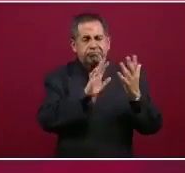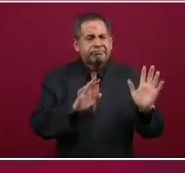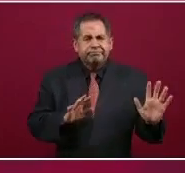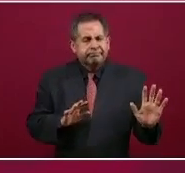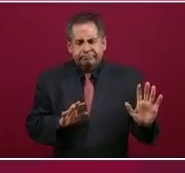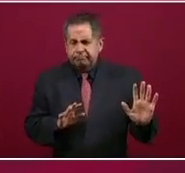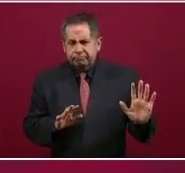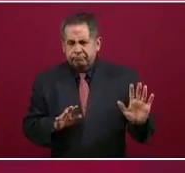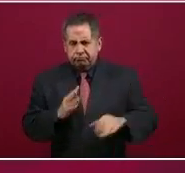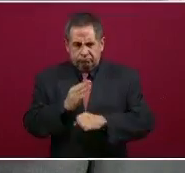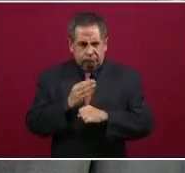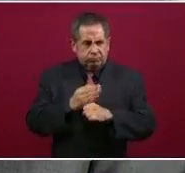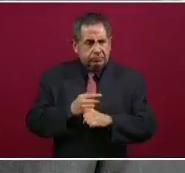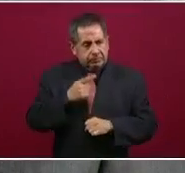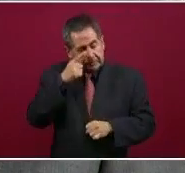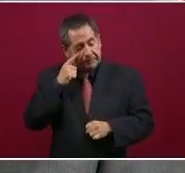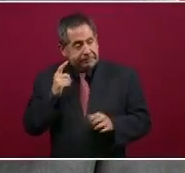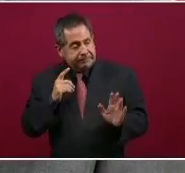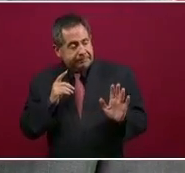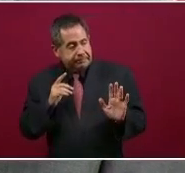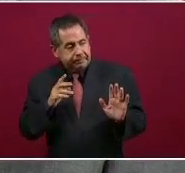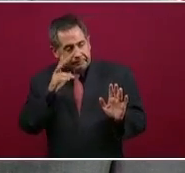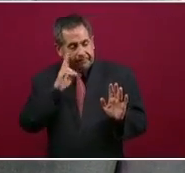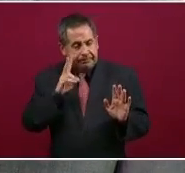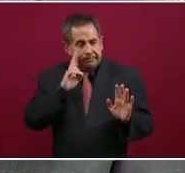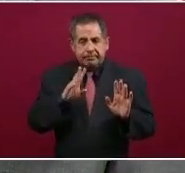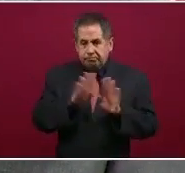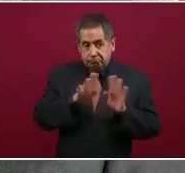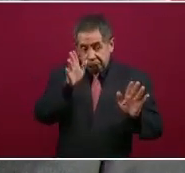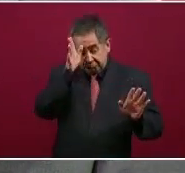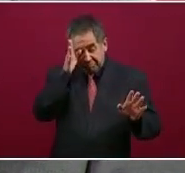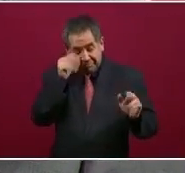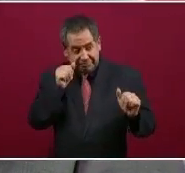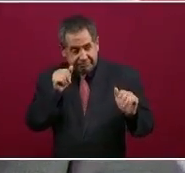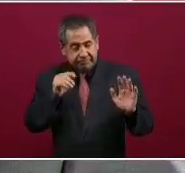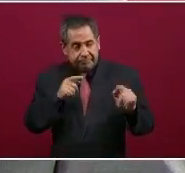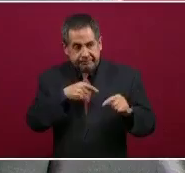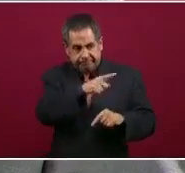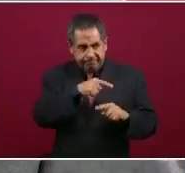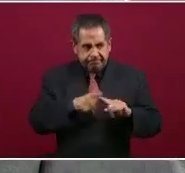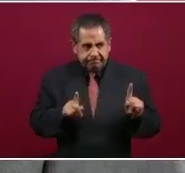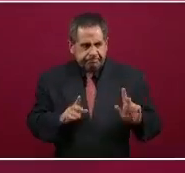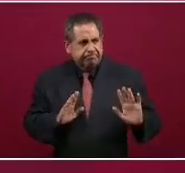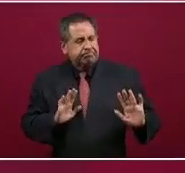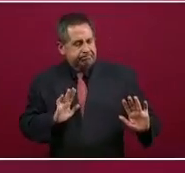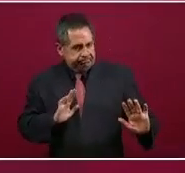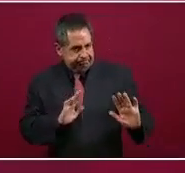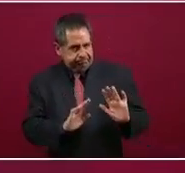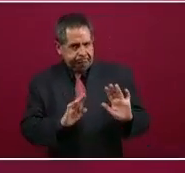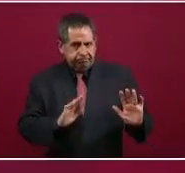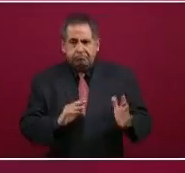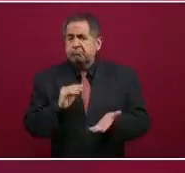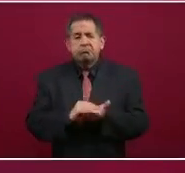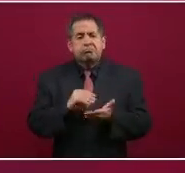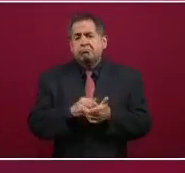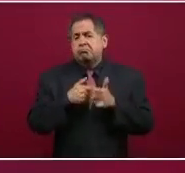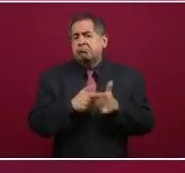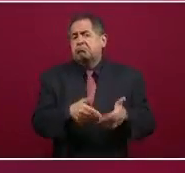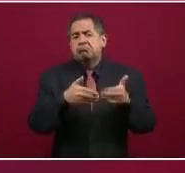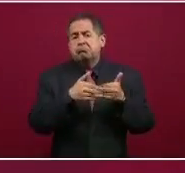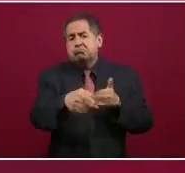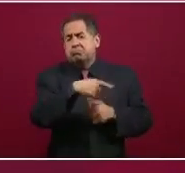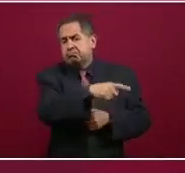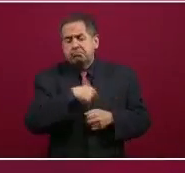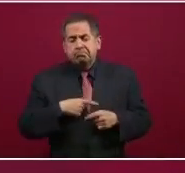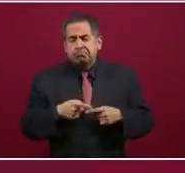por ahora, de hacer una tregua en las diferencias que tenemos y que vamos a seguir